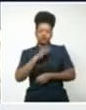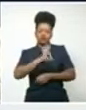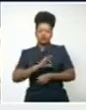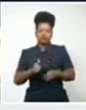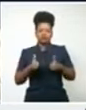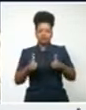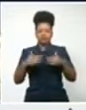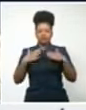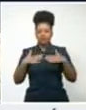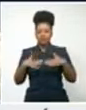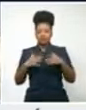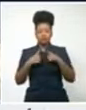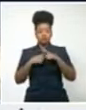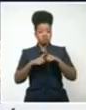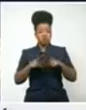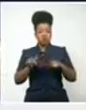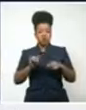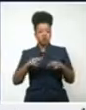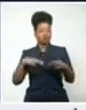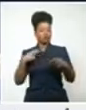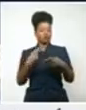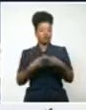no nos permite confiar.